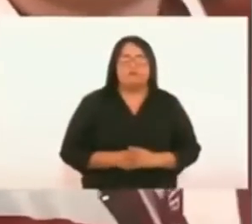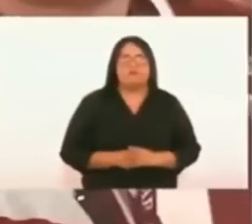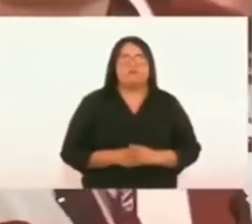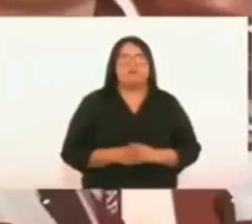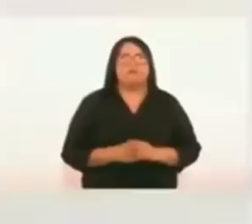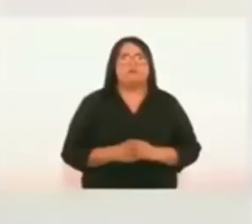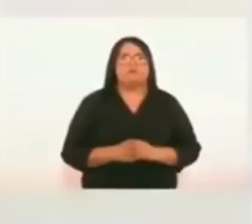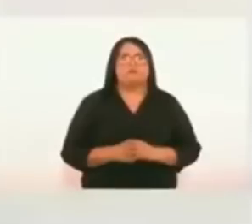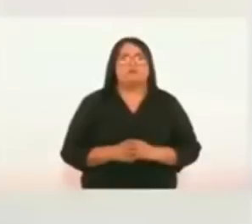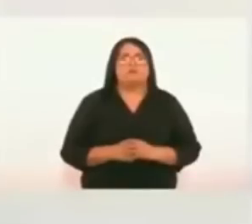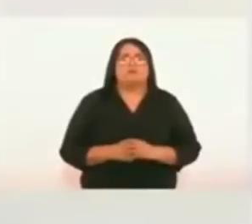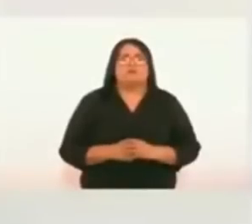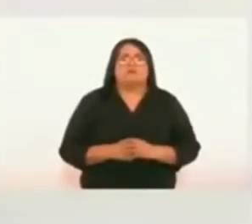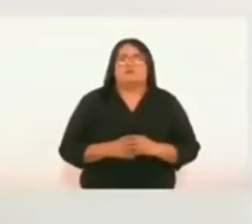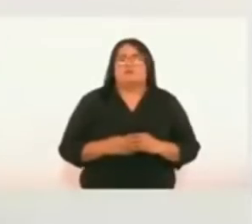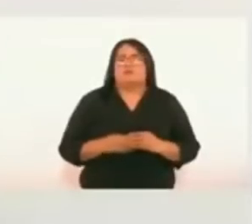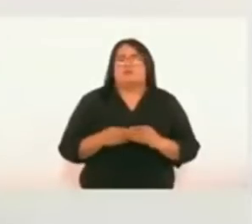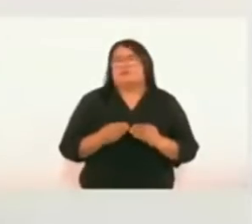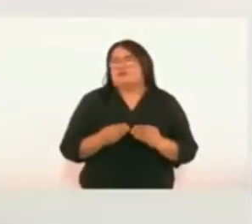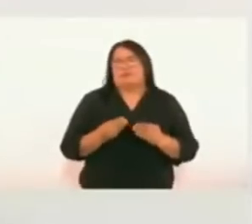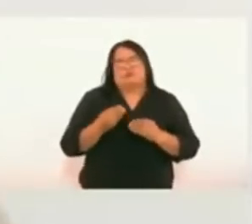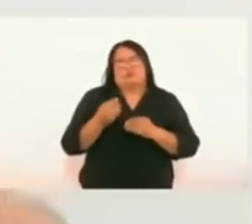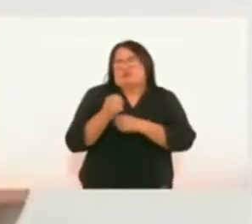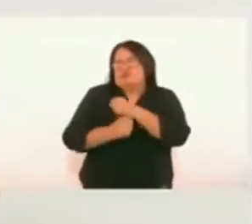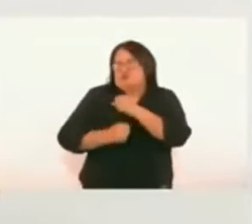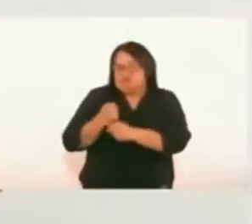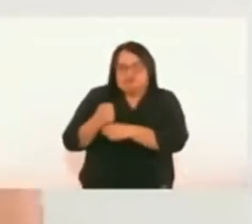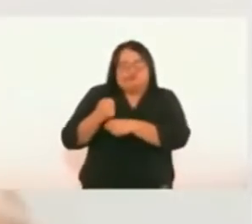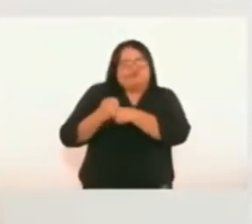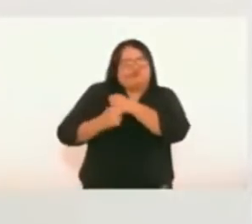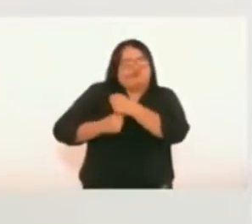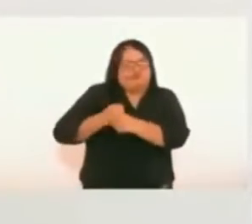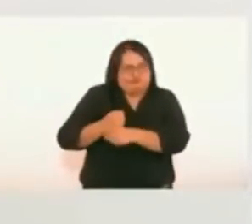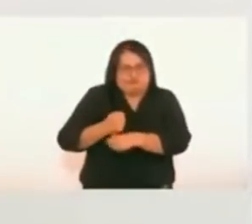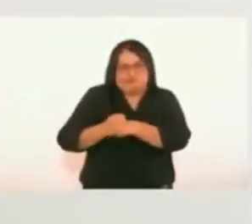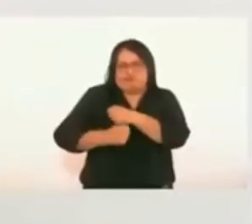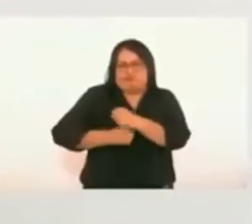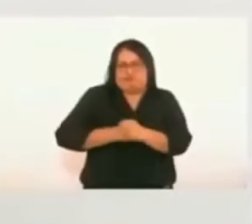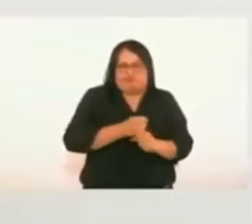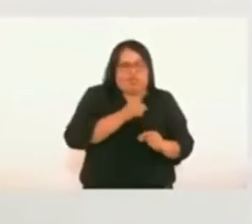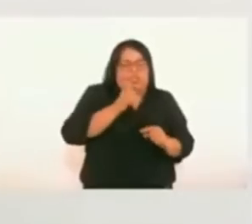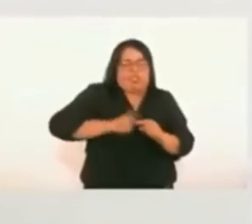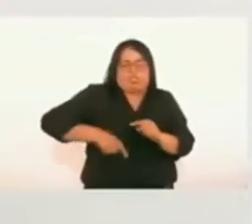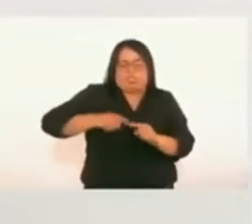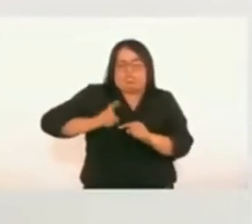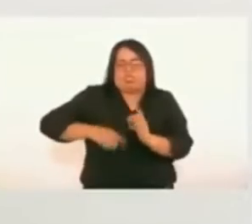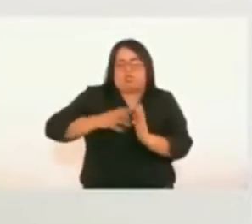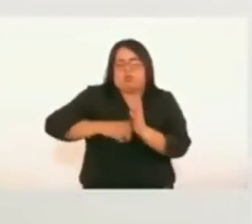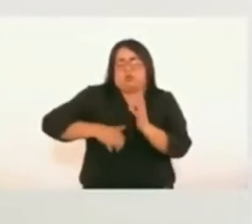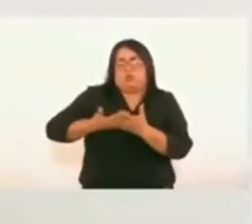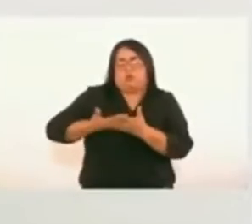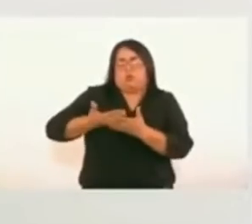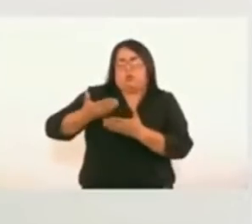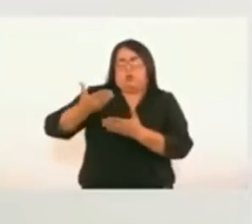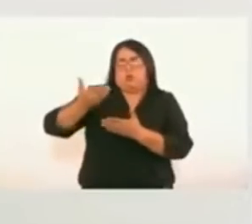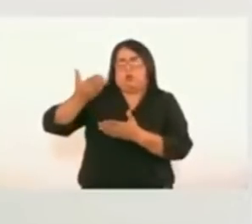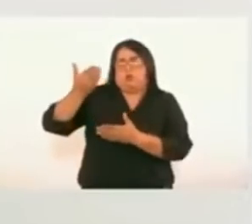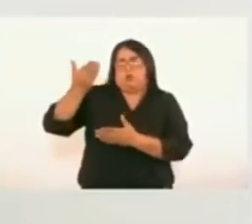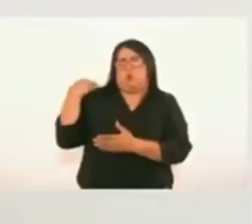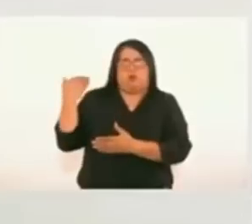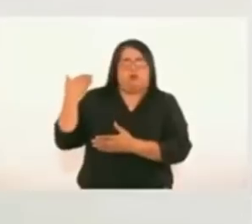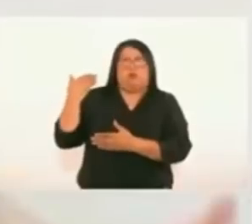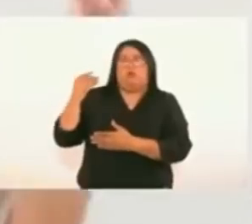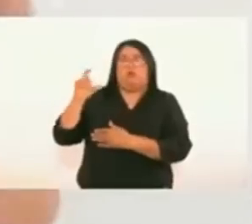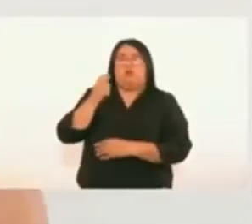Durante muchos periodos, porque esto viene desde la colonia, desde la